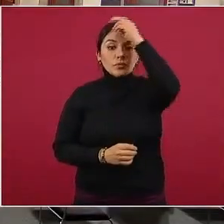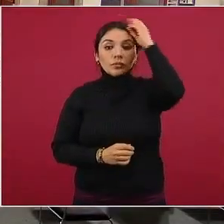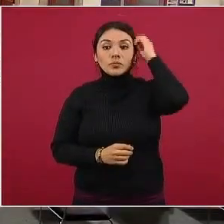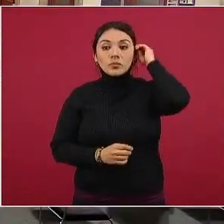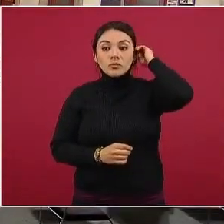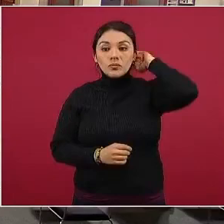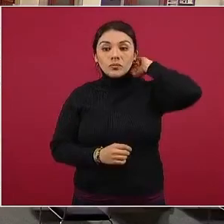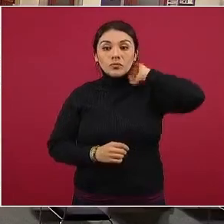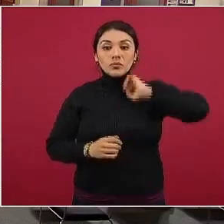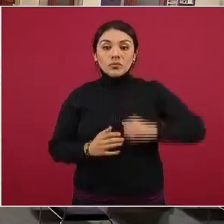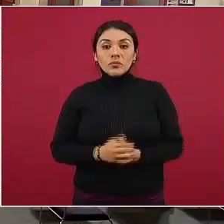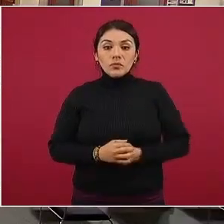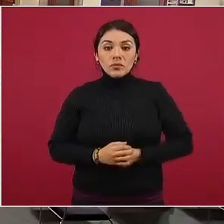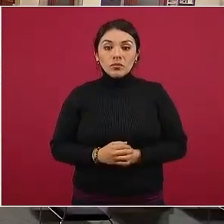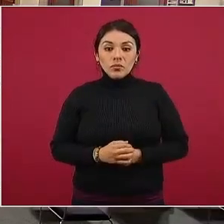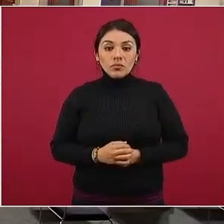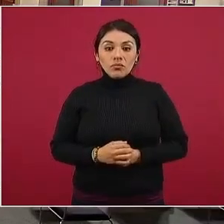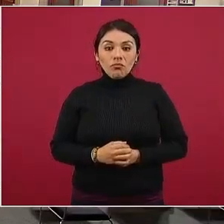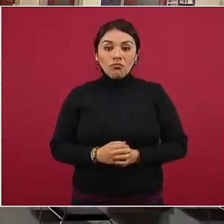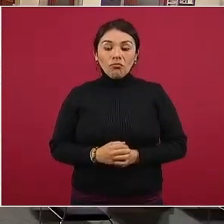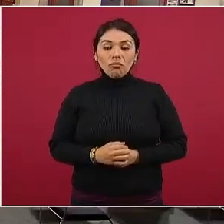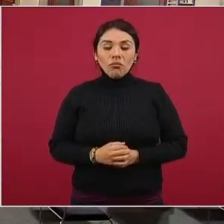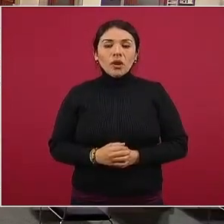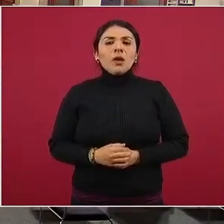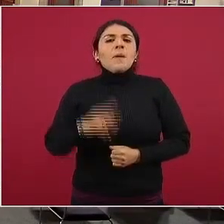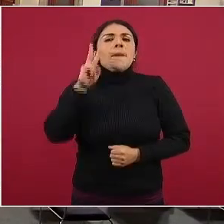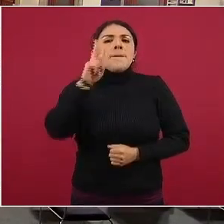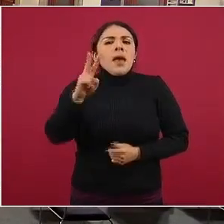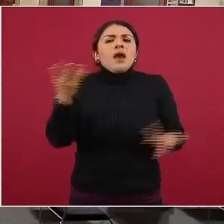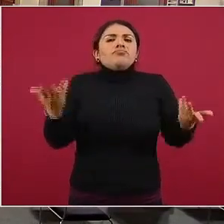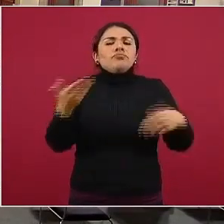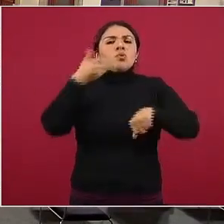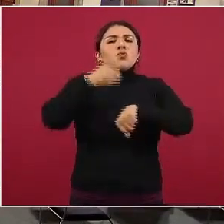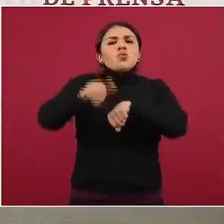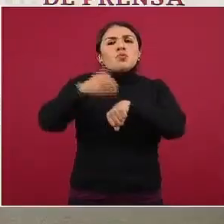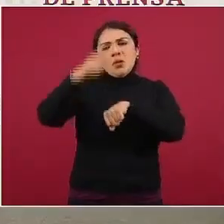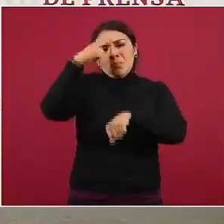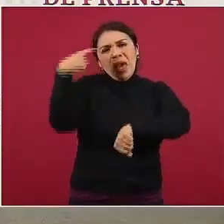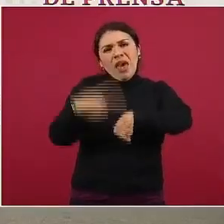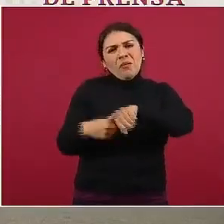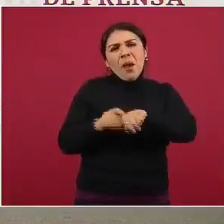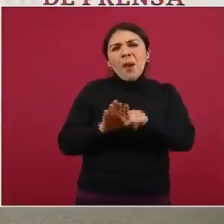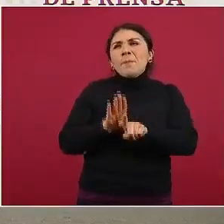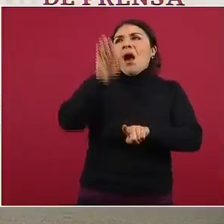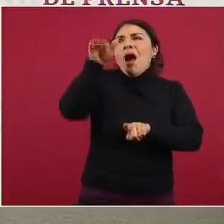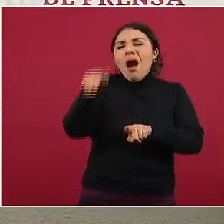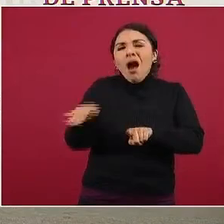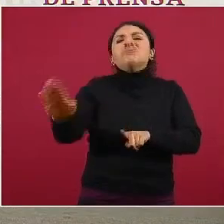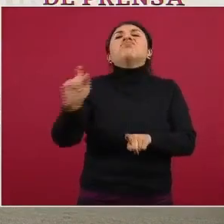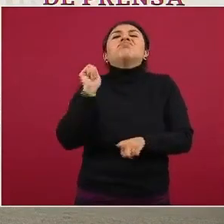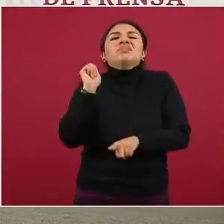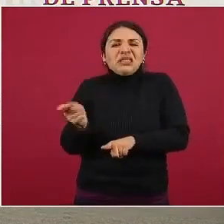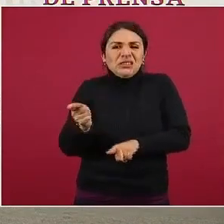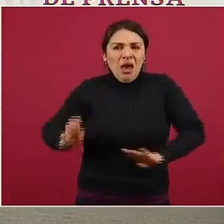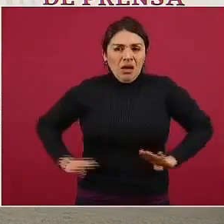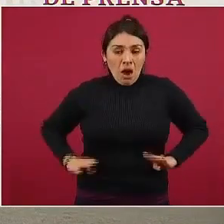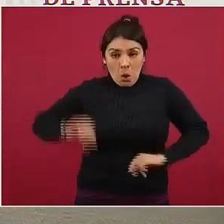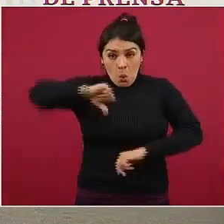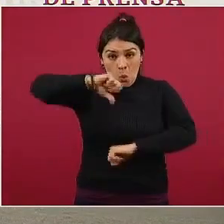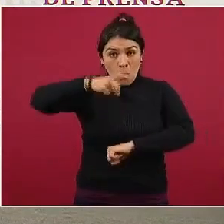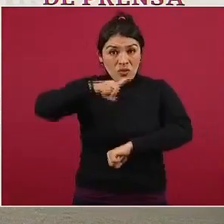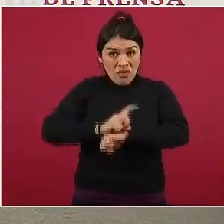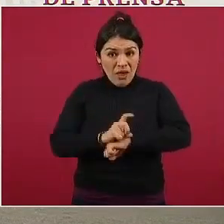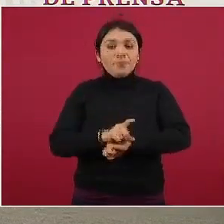favor. Vamos a ver, estos son los números de la curva epidémica del día de